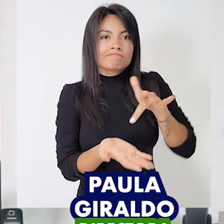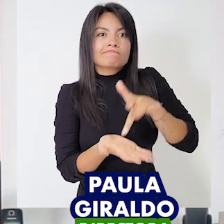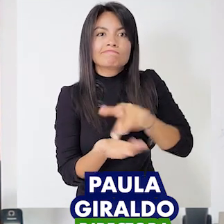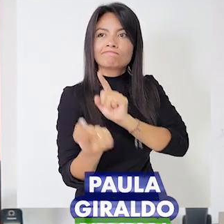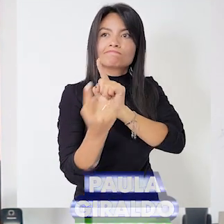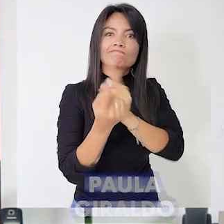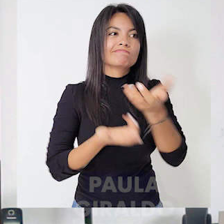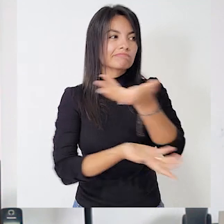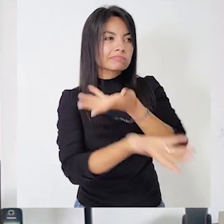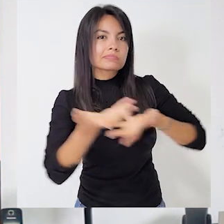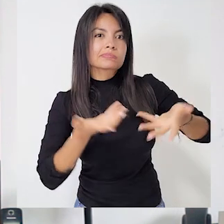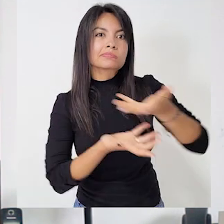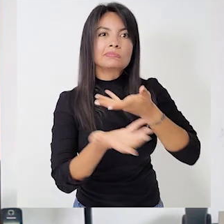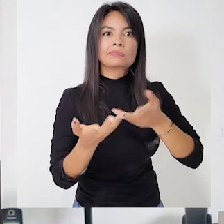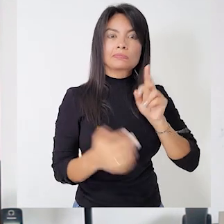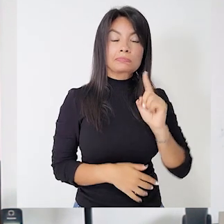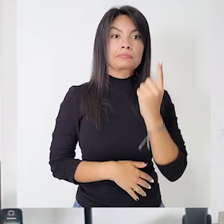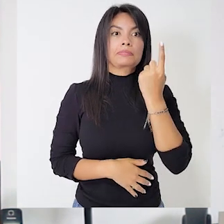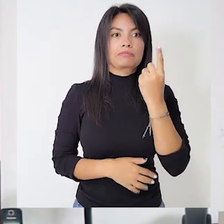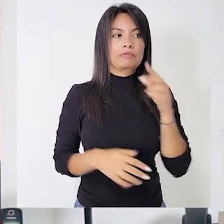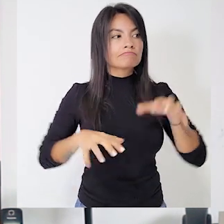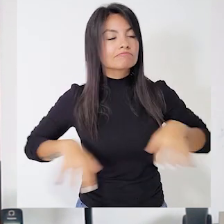gran oportunidad, esta primera